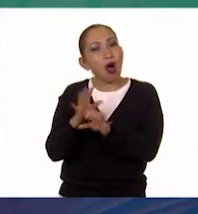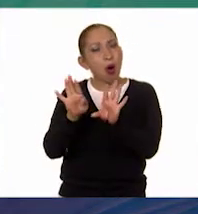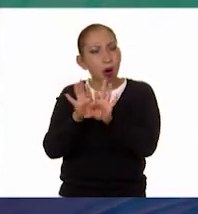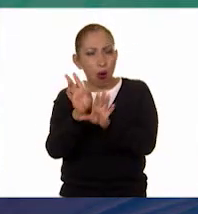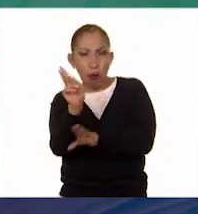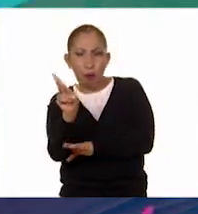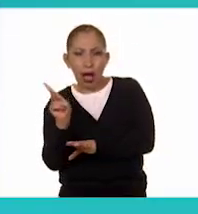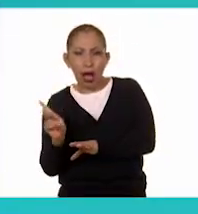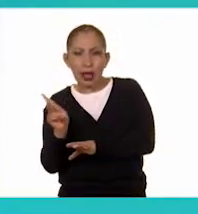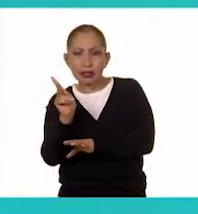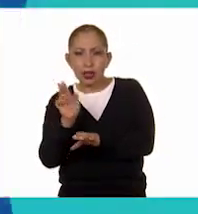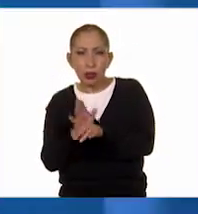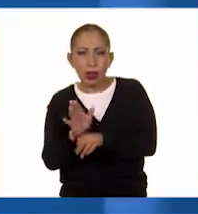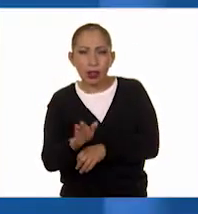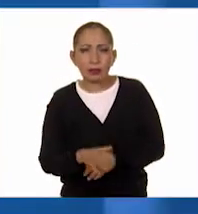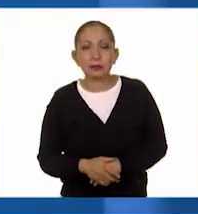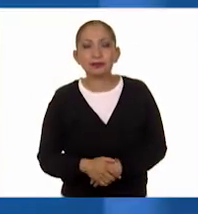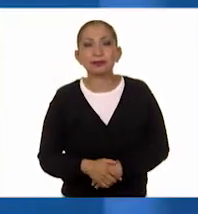encuentran.